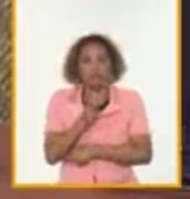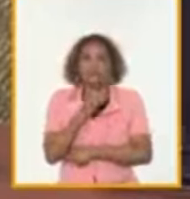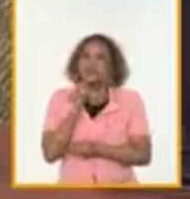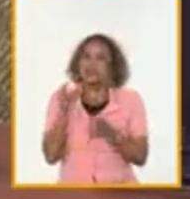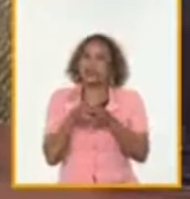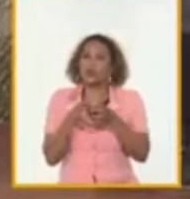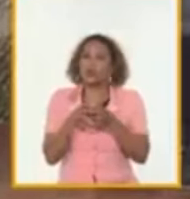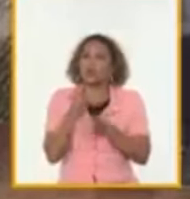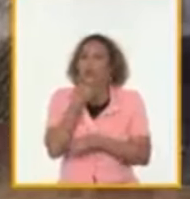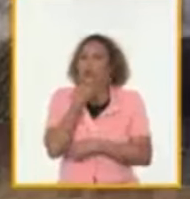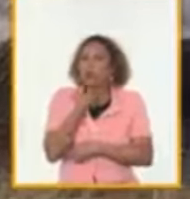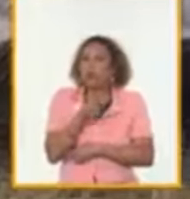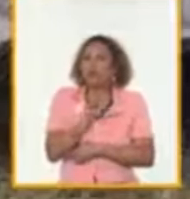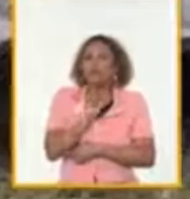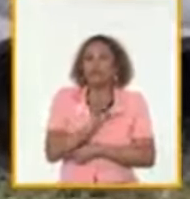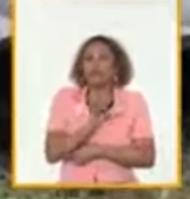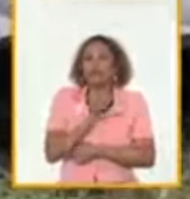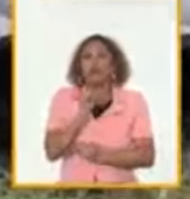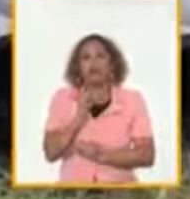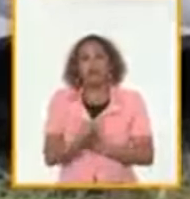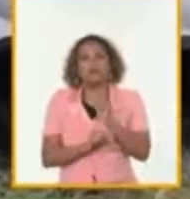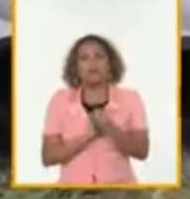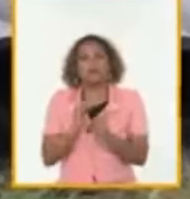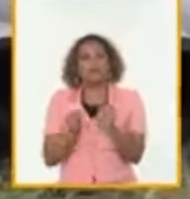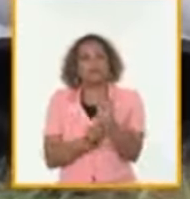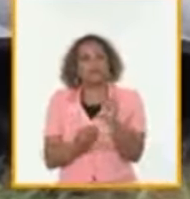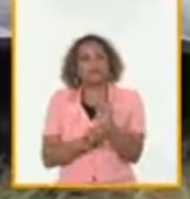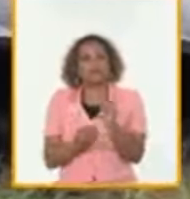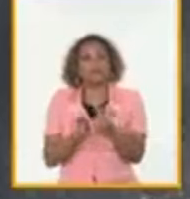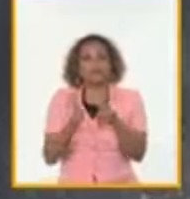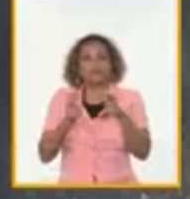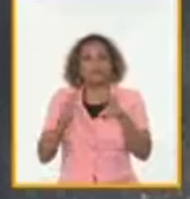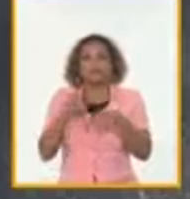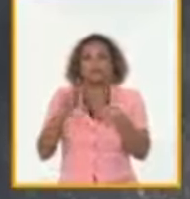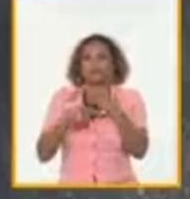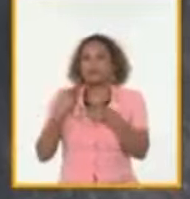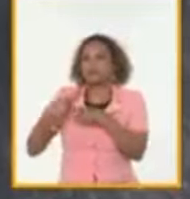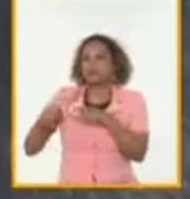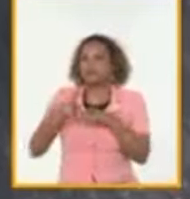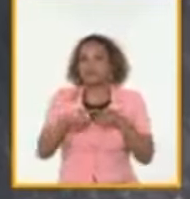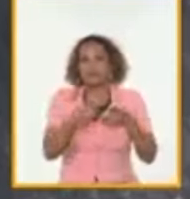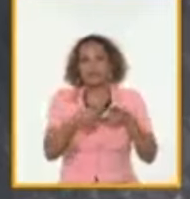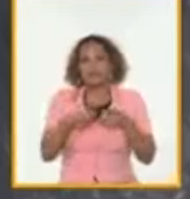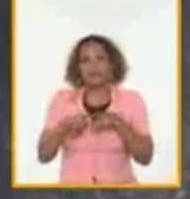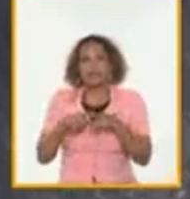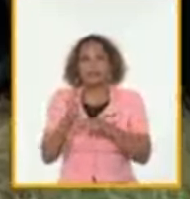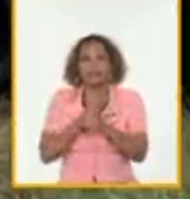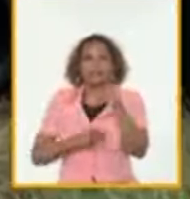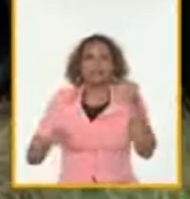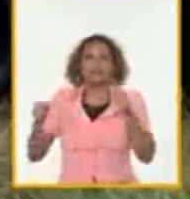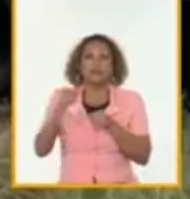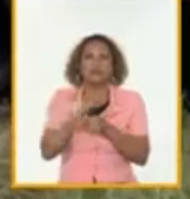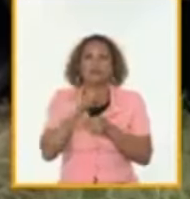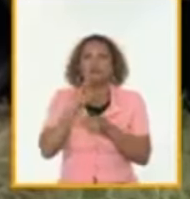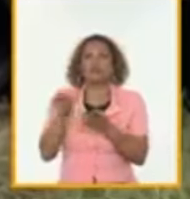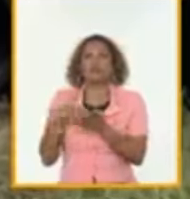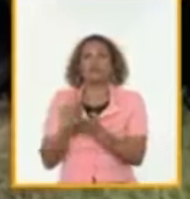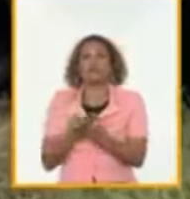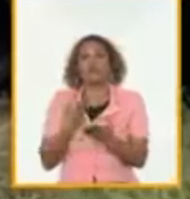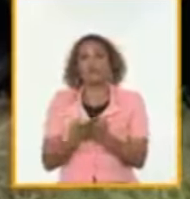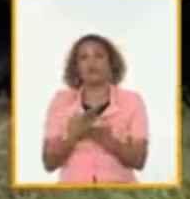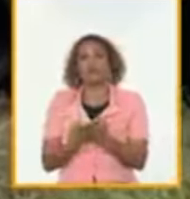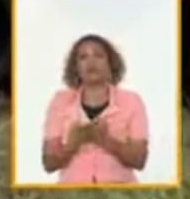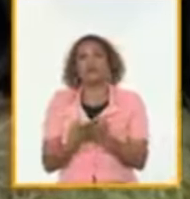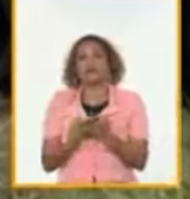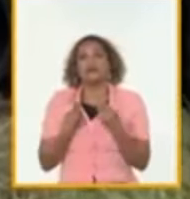joven pero un equipo que viene fortaleciéndose y haciendo muchas cosas y sobre todo haciéndonos propuestas de qué más